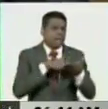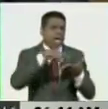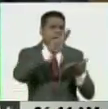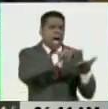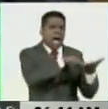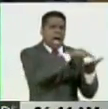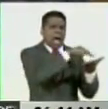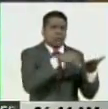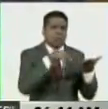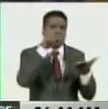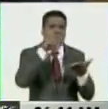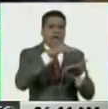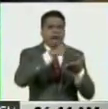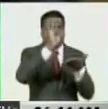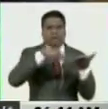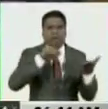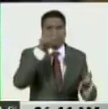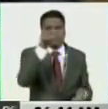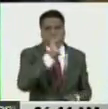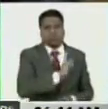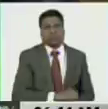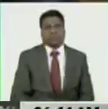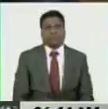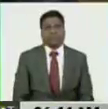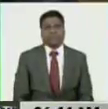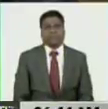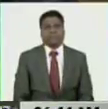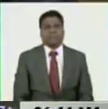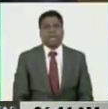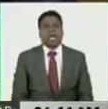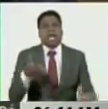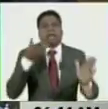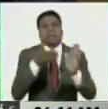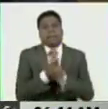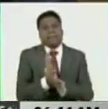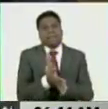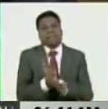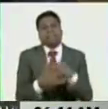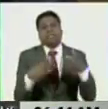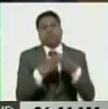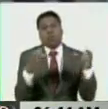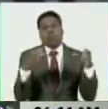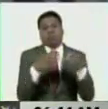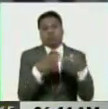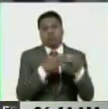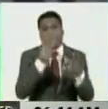dos estados para hacer un partido nacional, ¿qué va a suceder con esos partidos políticos? Perfecto.